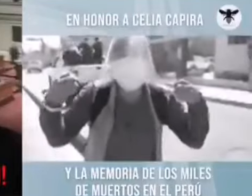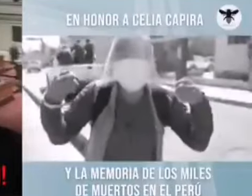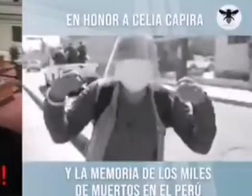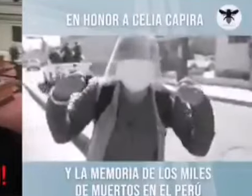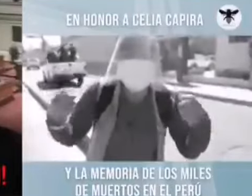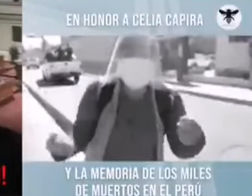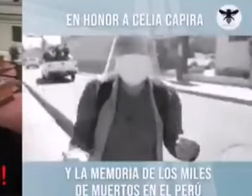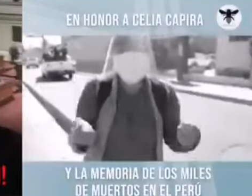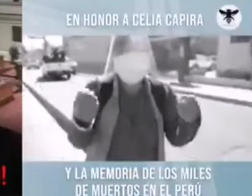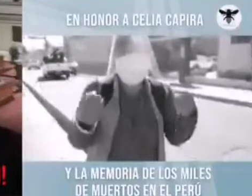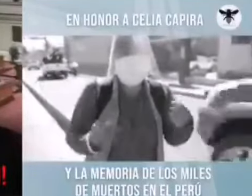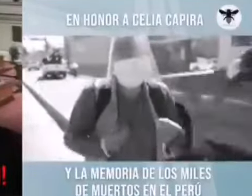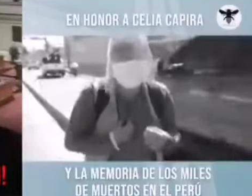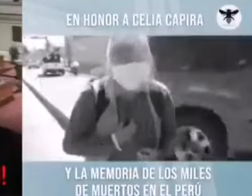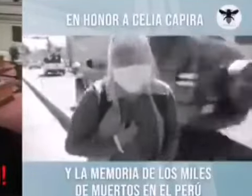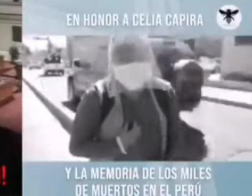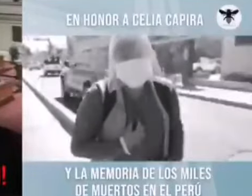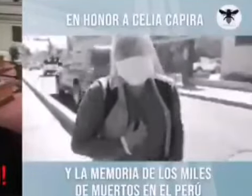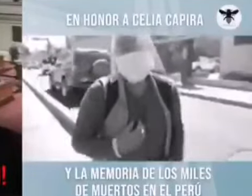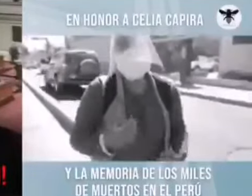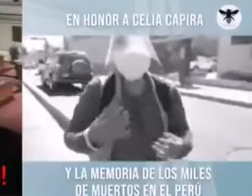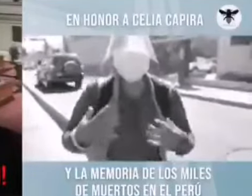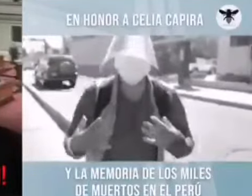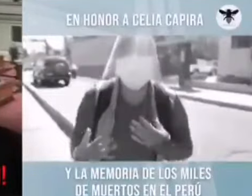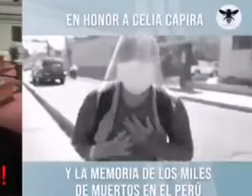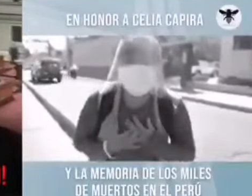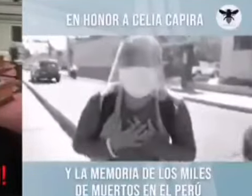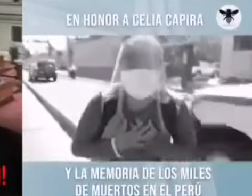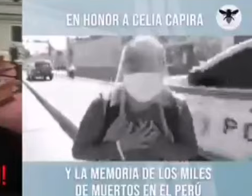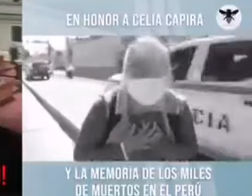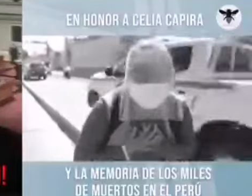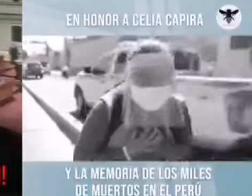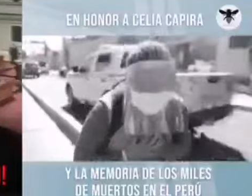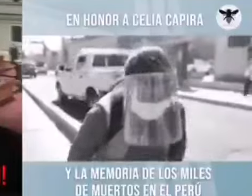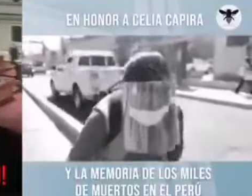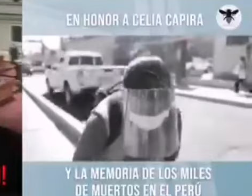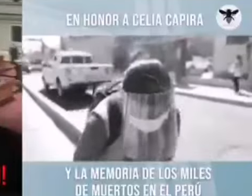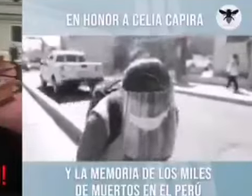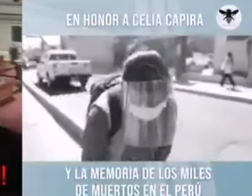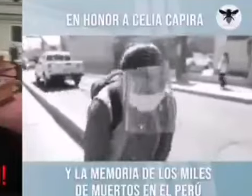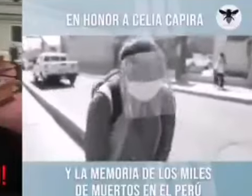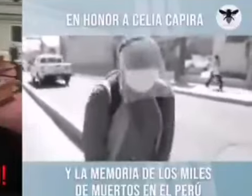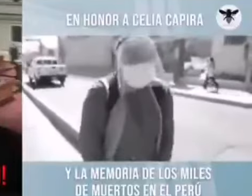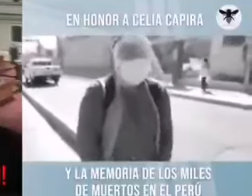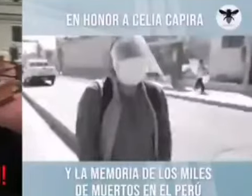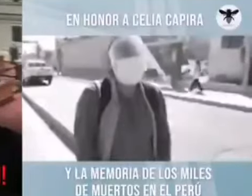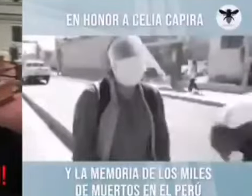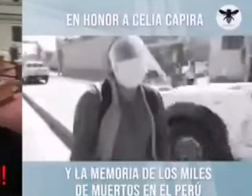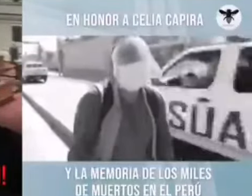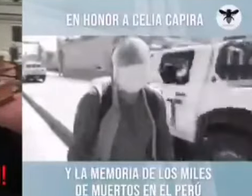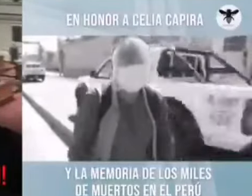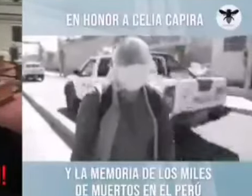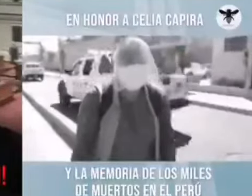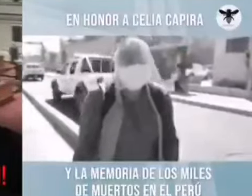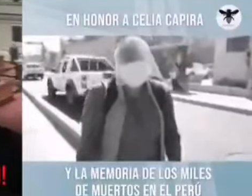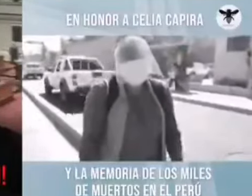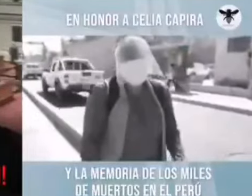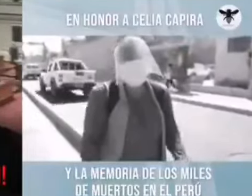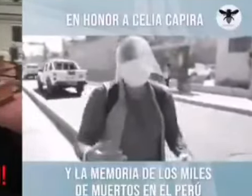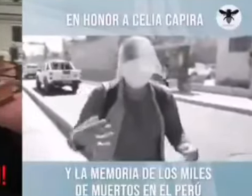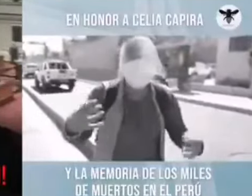el presidente es malo y muy malo. Yo tengo mi esposo, Cate, por